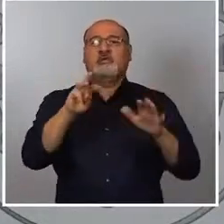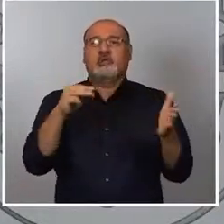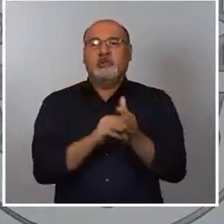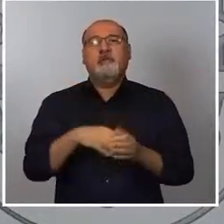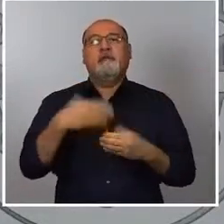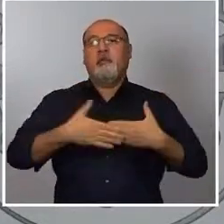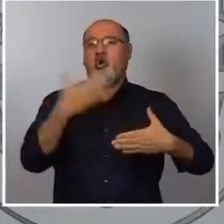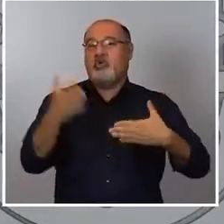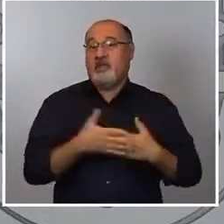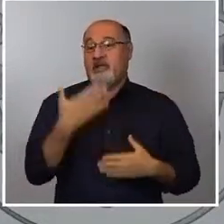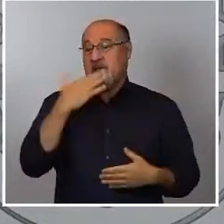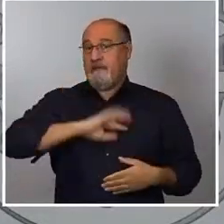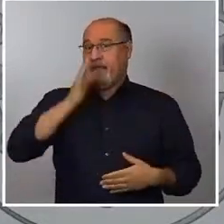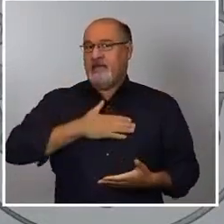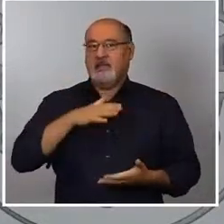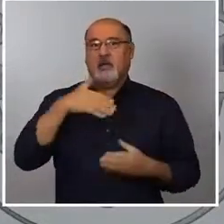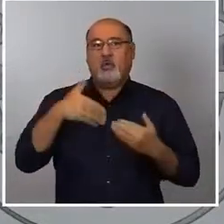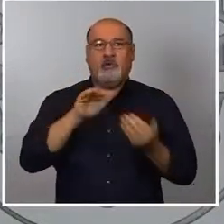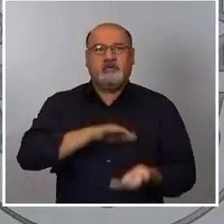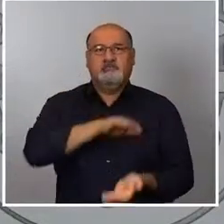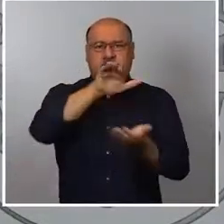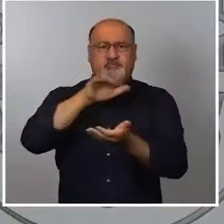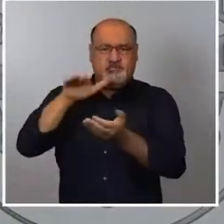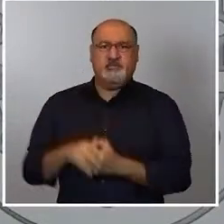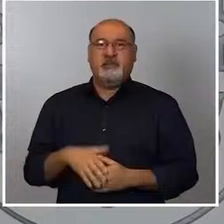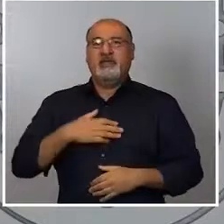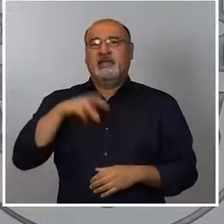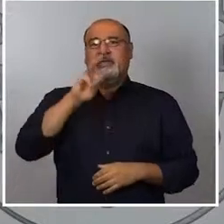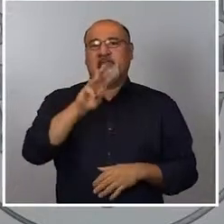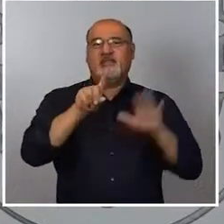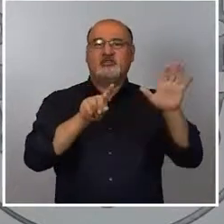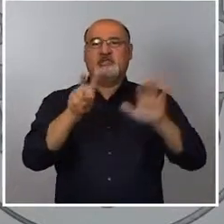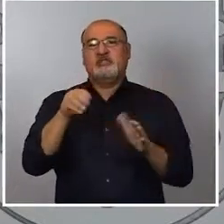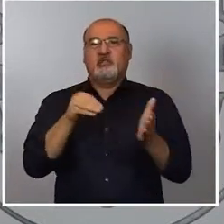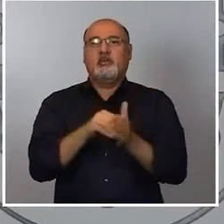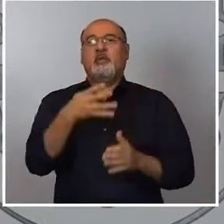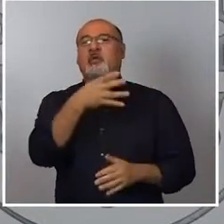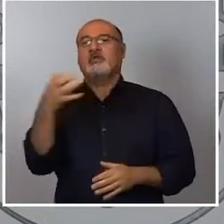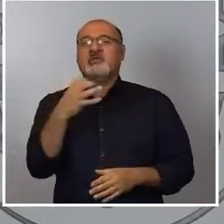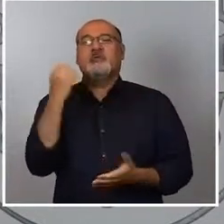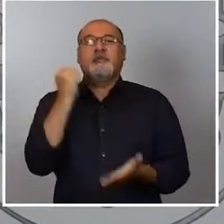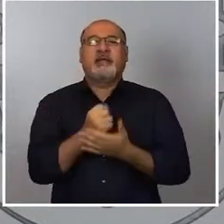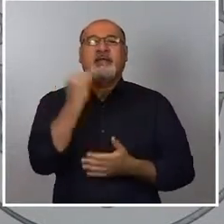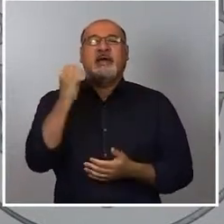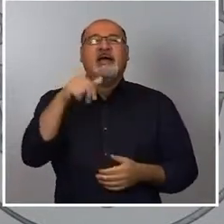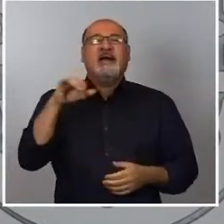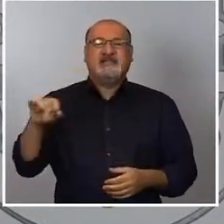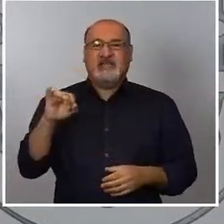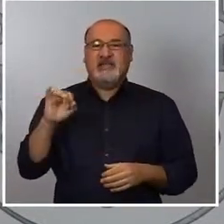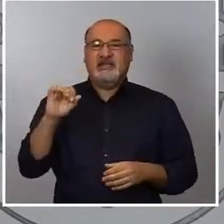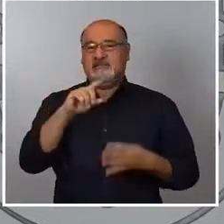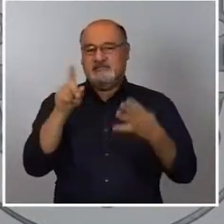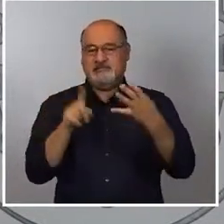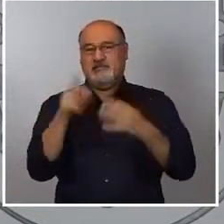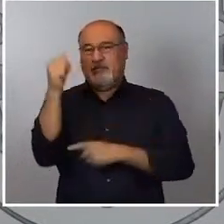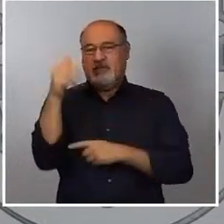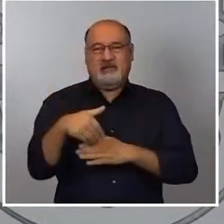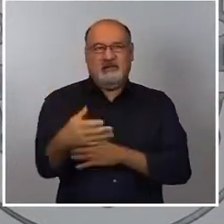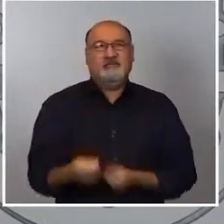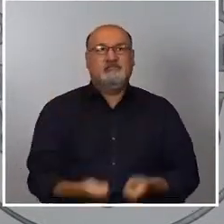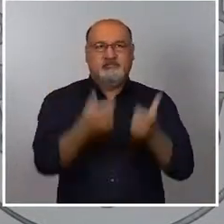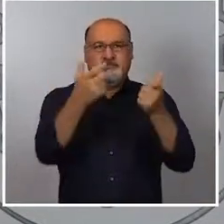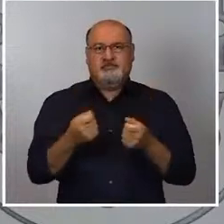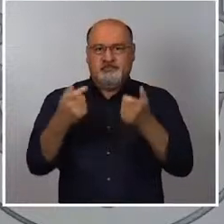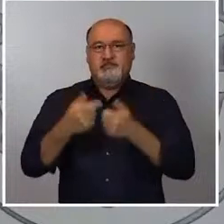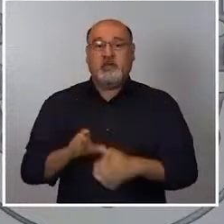repartirá mañana jueves y 362 mil 400 de janssen que lo haremos al final de la semana también en el consejo de